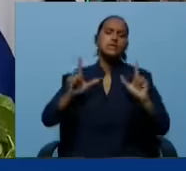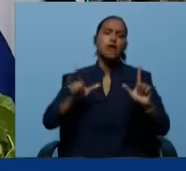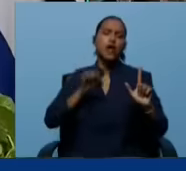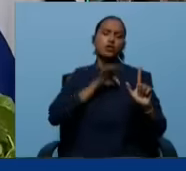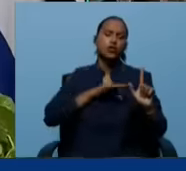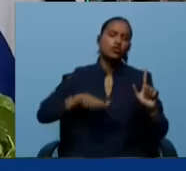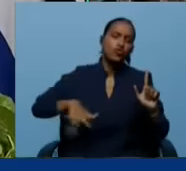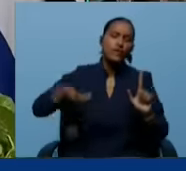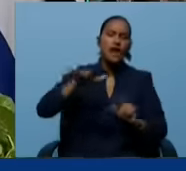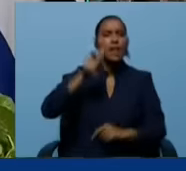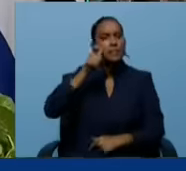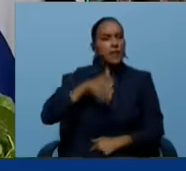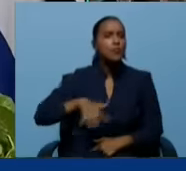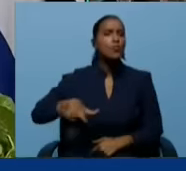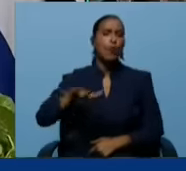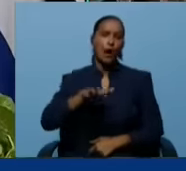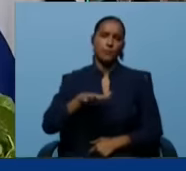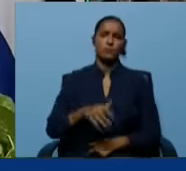después de